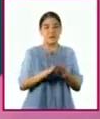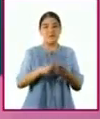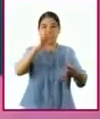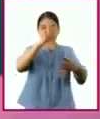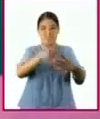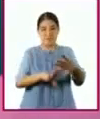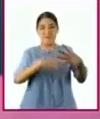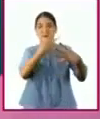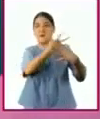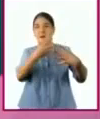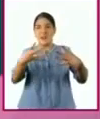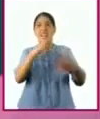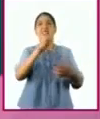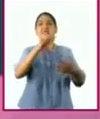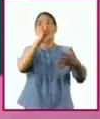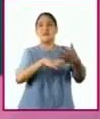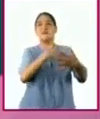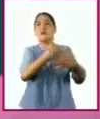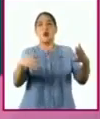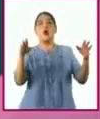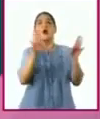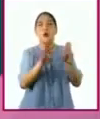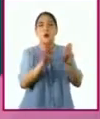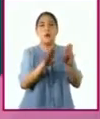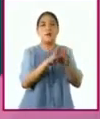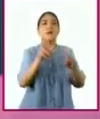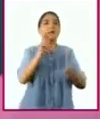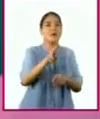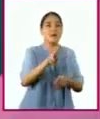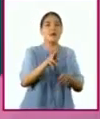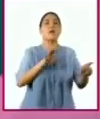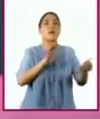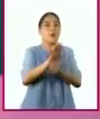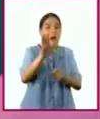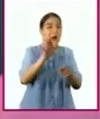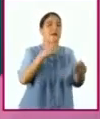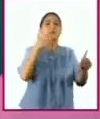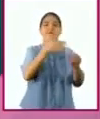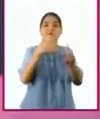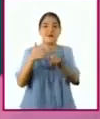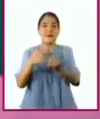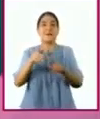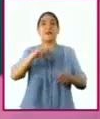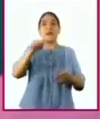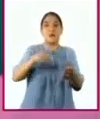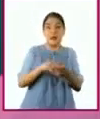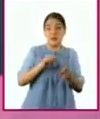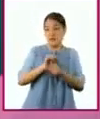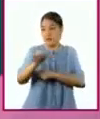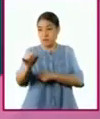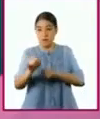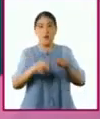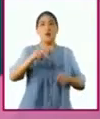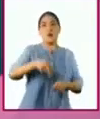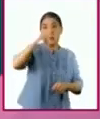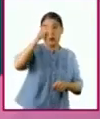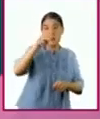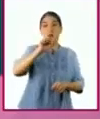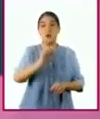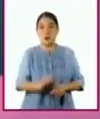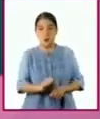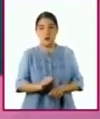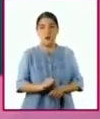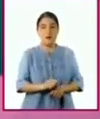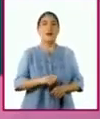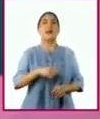los puntos de referencia sobre los cuales se localizan los grados de latitud en sentido norte-sur